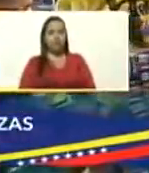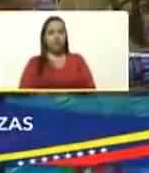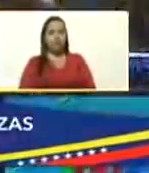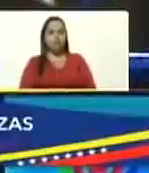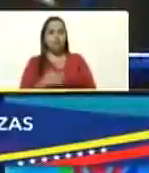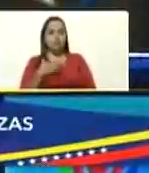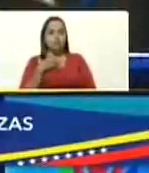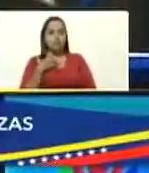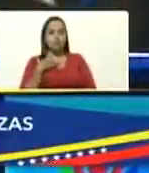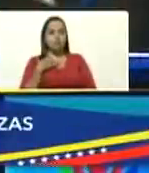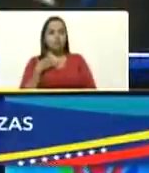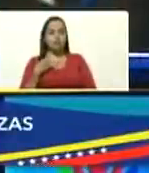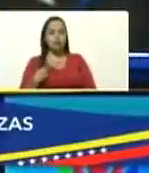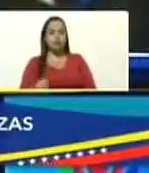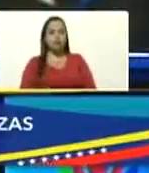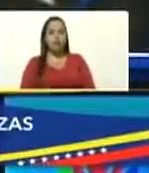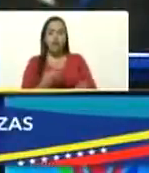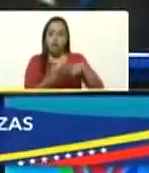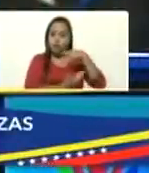Revolucionar,